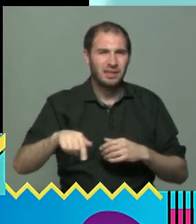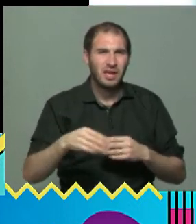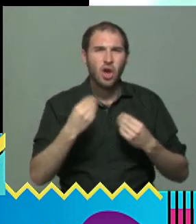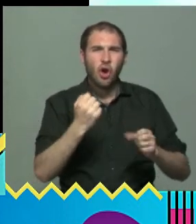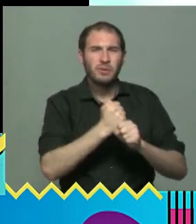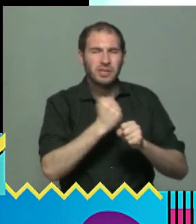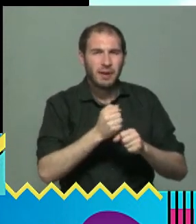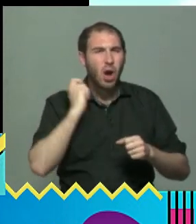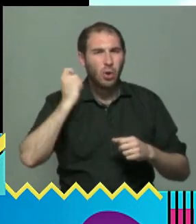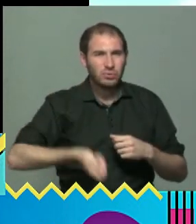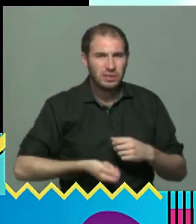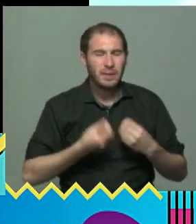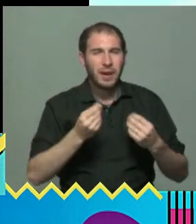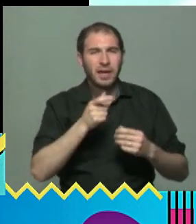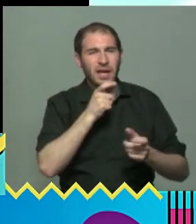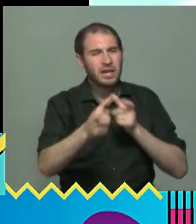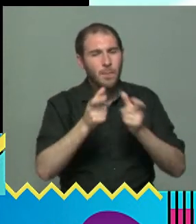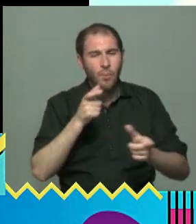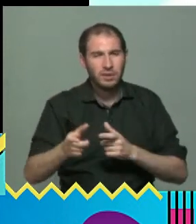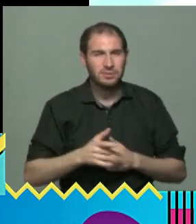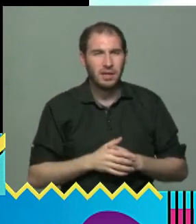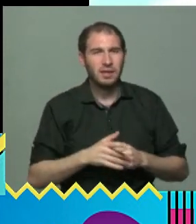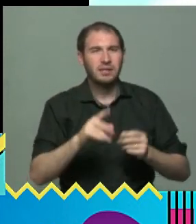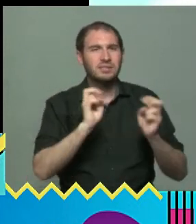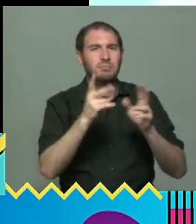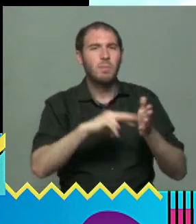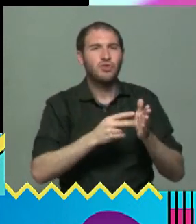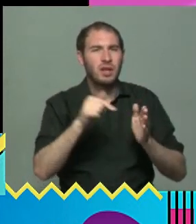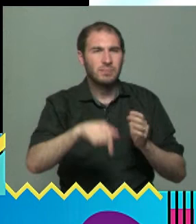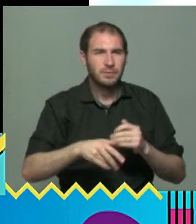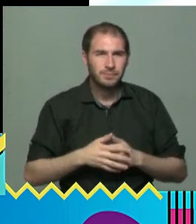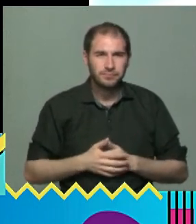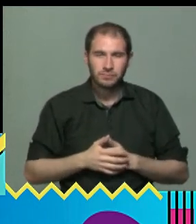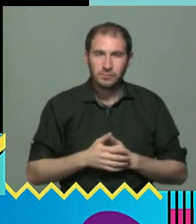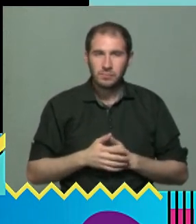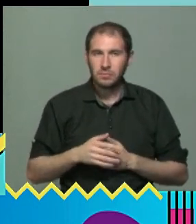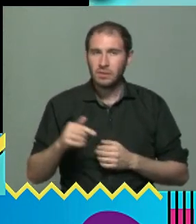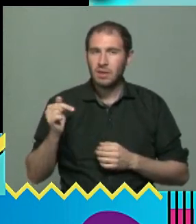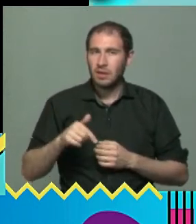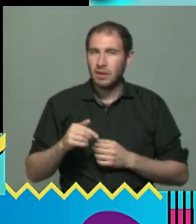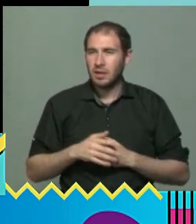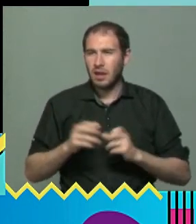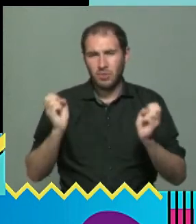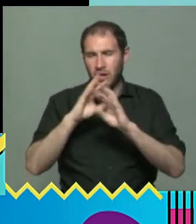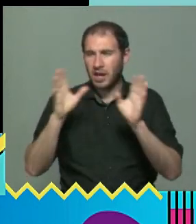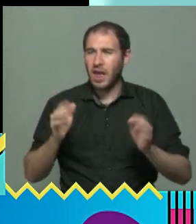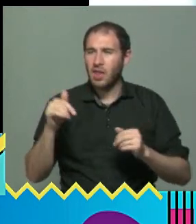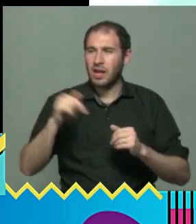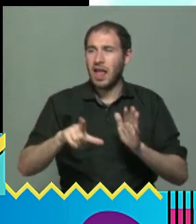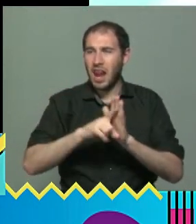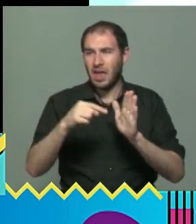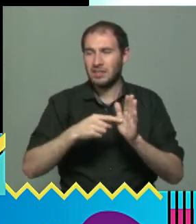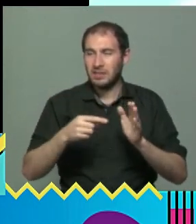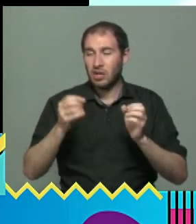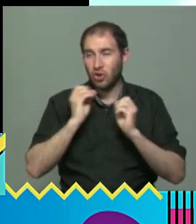se trabaja desde la justicia para dar respuesta a este tipo de casos? Bueno, en realidad tenemos que tener claro que a partir de esta ley que